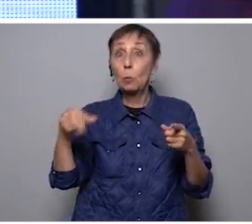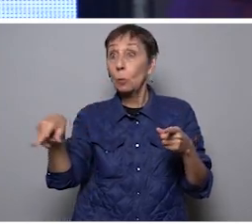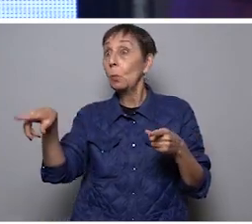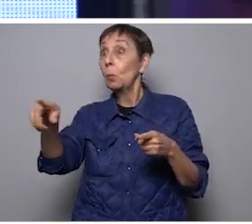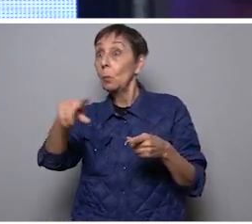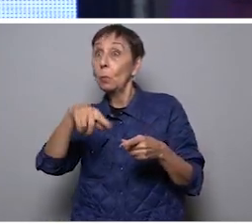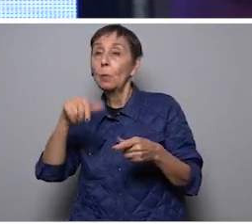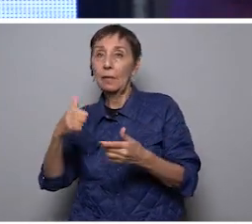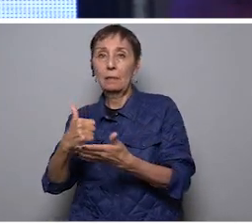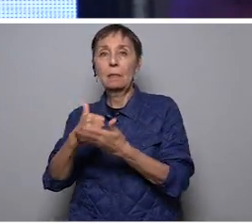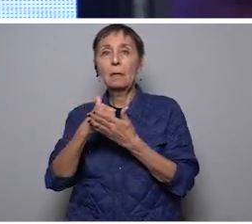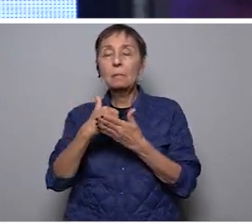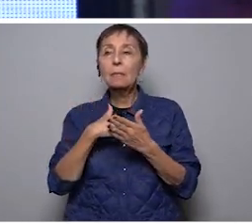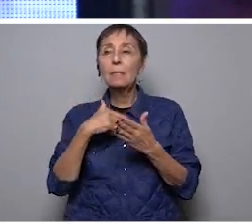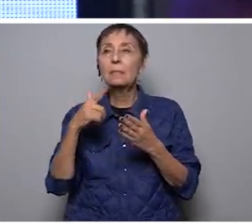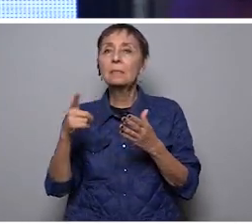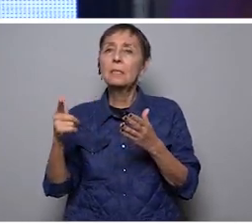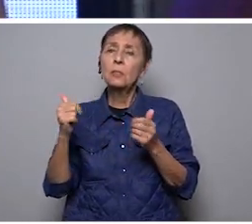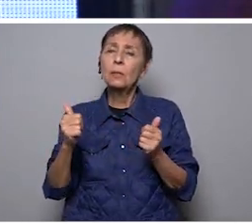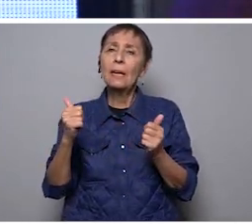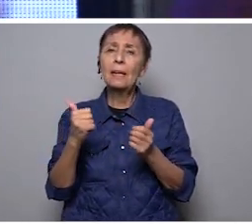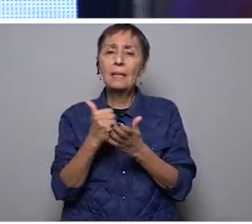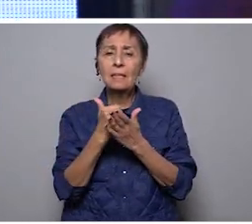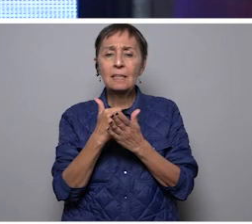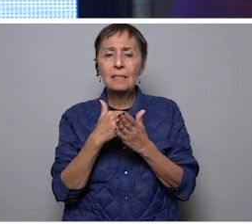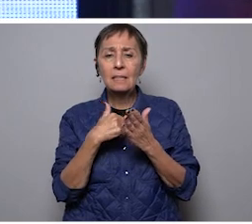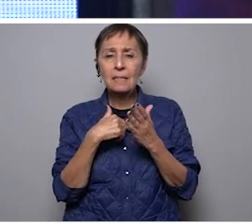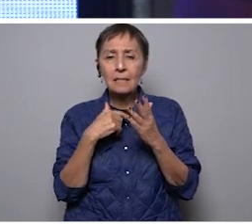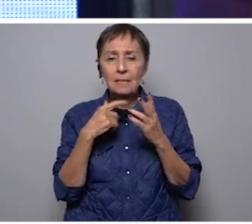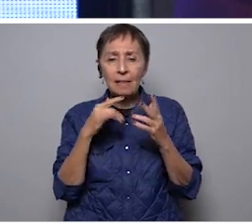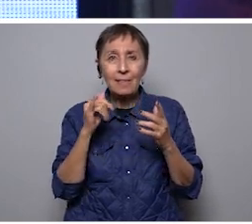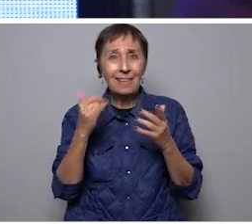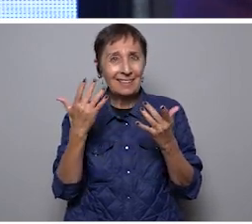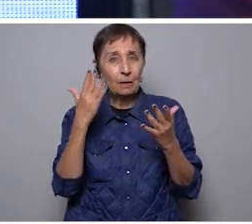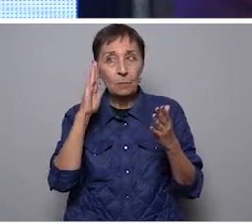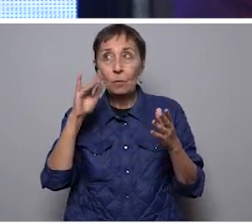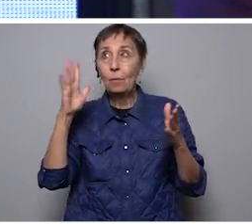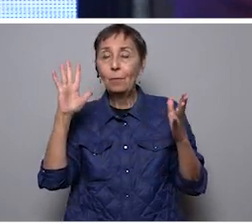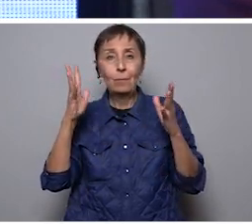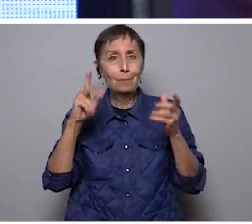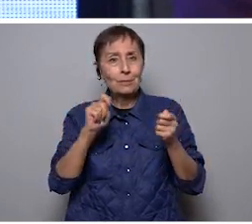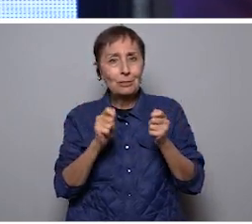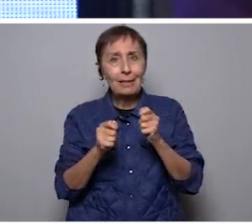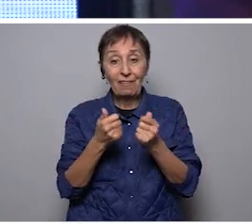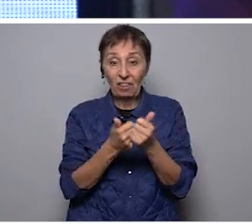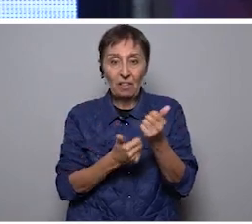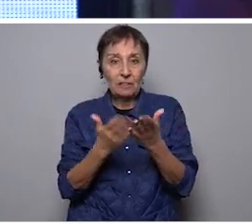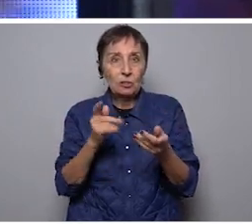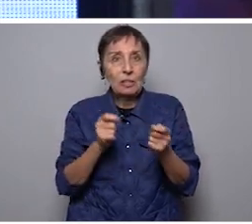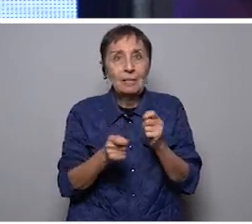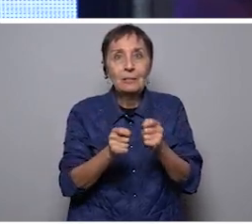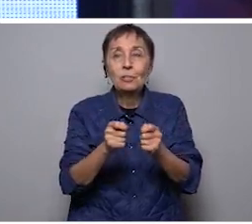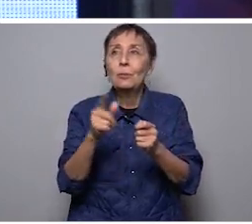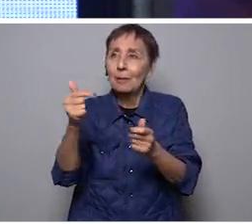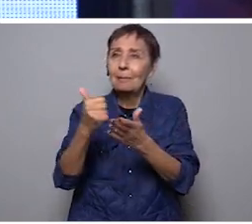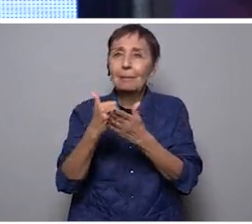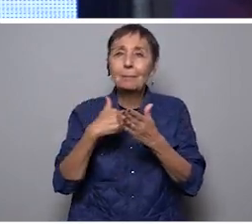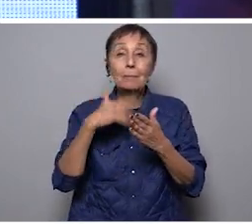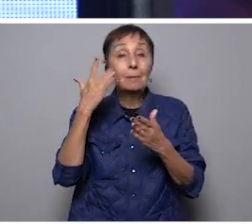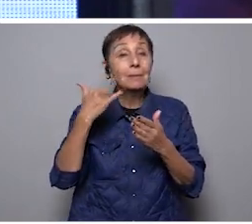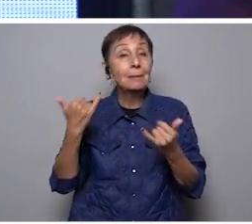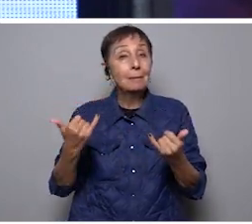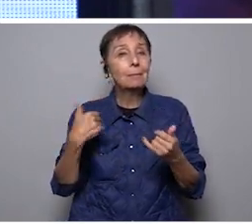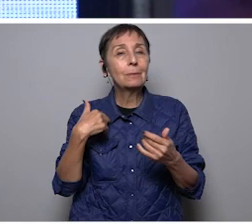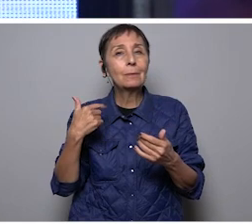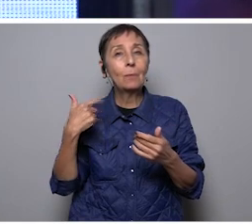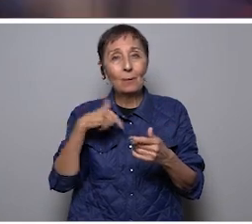este proceso de cambio porque también hay relevos generacionales de nuestros clientes y Tenemos que irnos